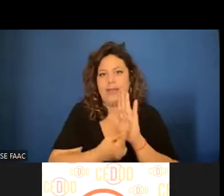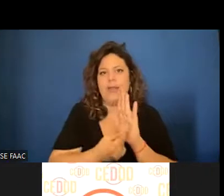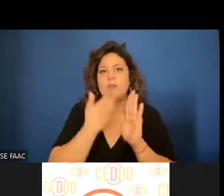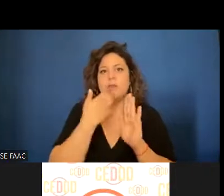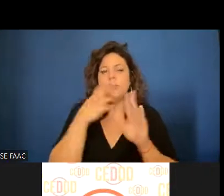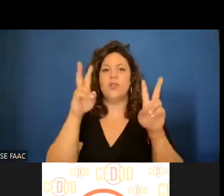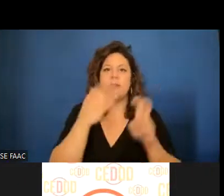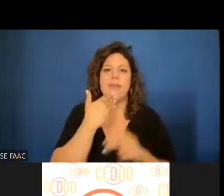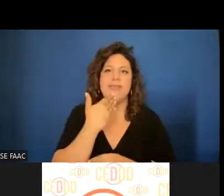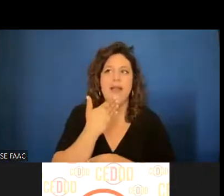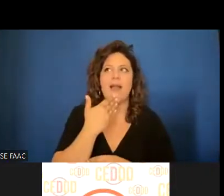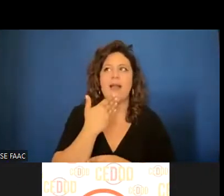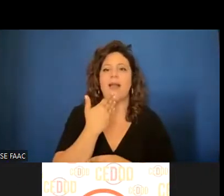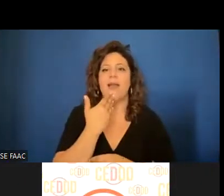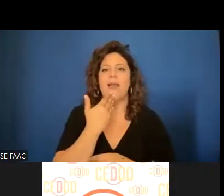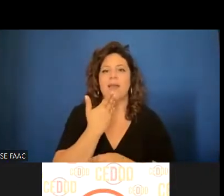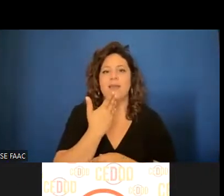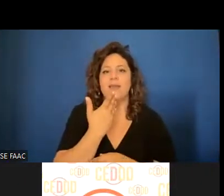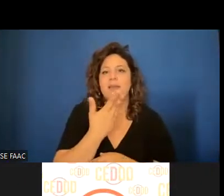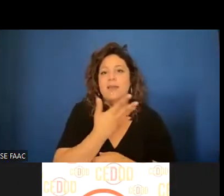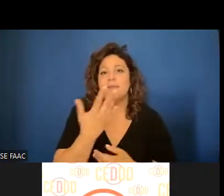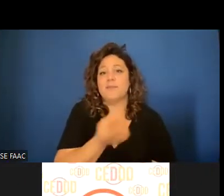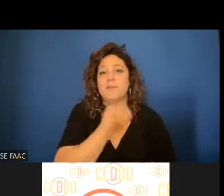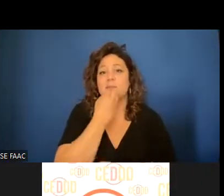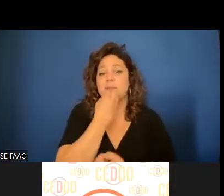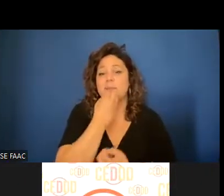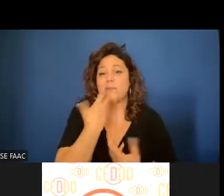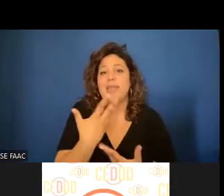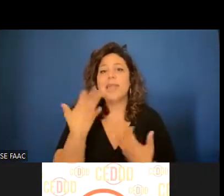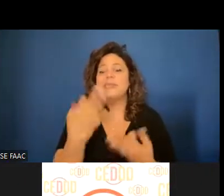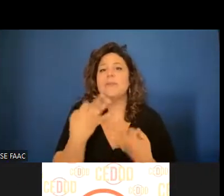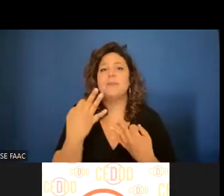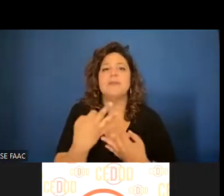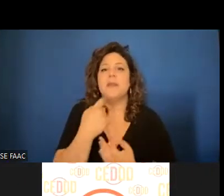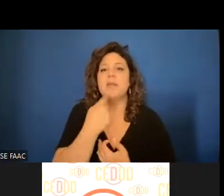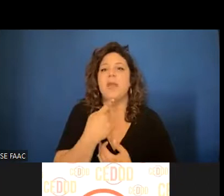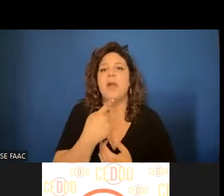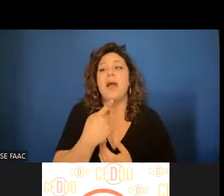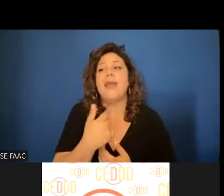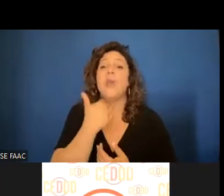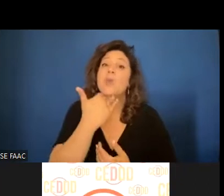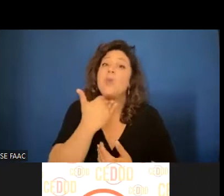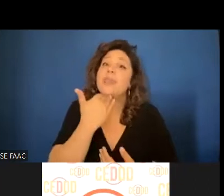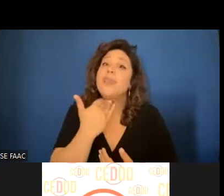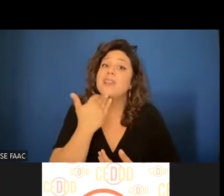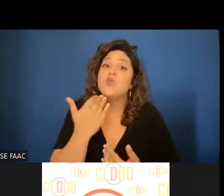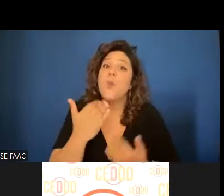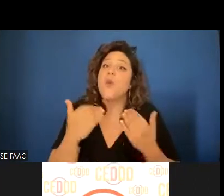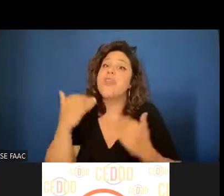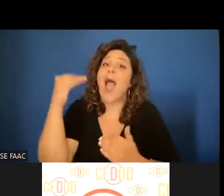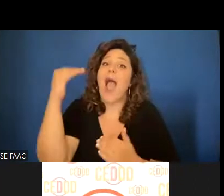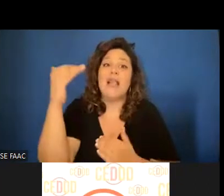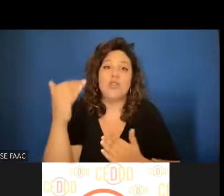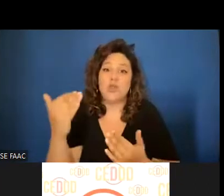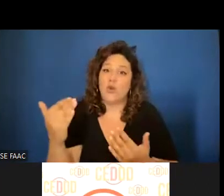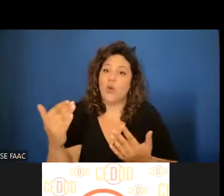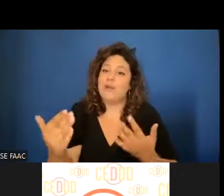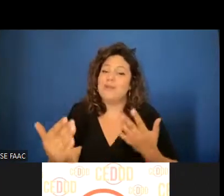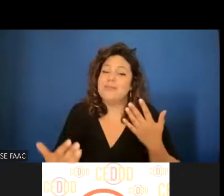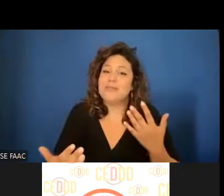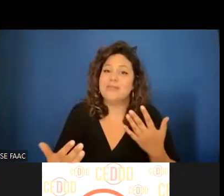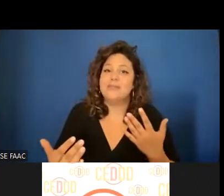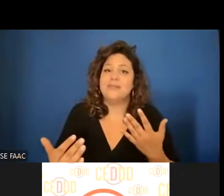todo el ejercicio de derechos de las personas con discapacidad. Bueno, llegamos ya casi a la hora